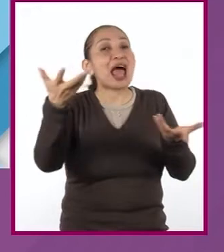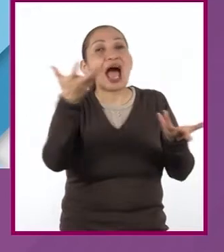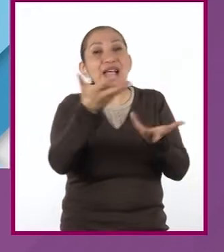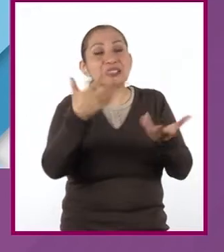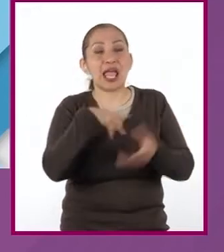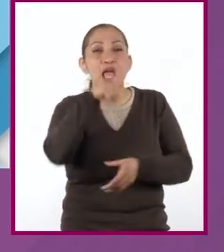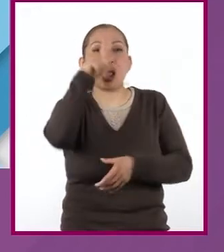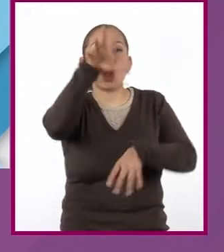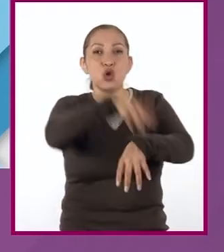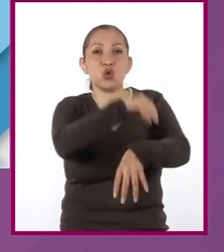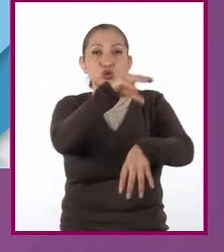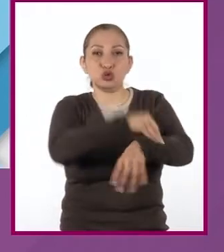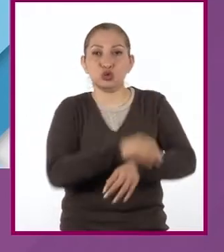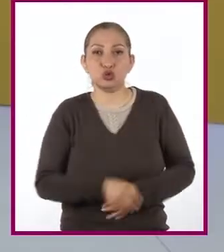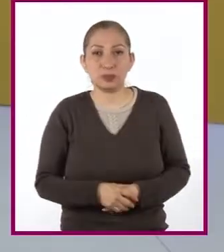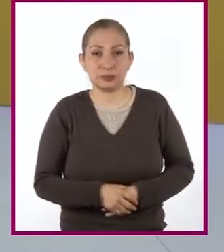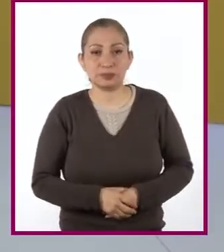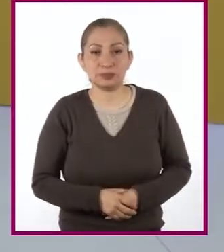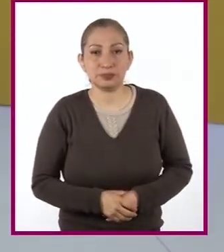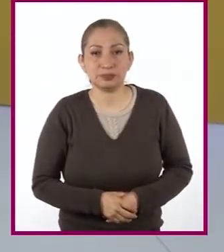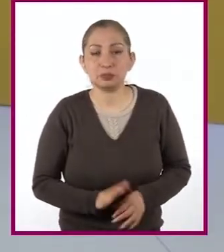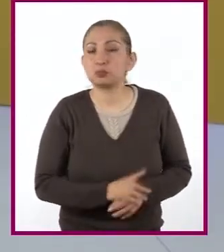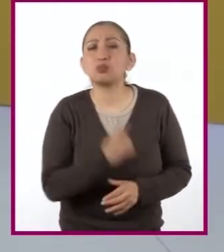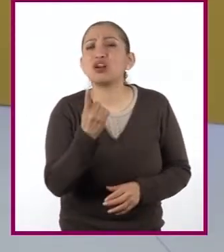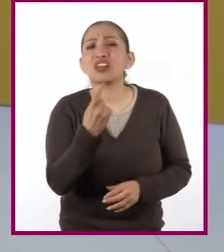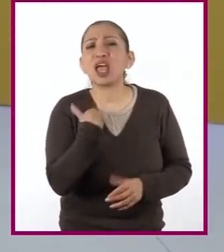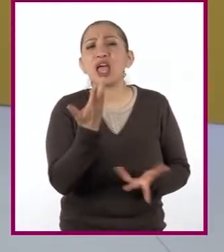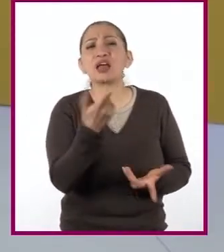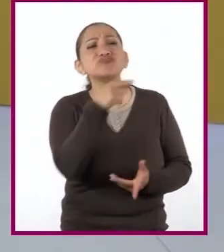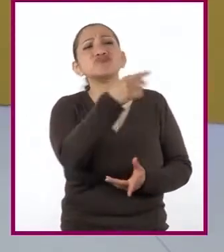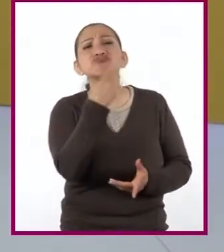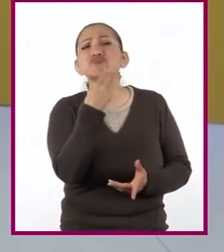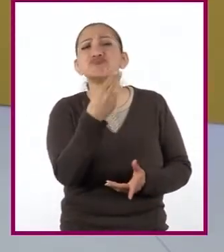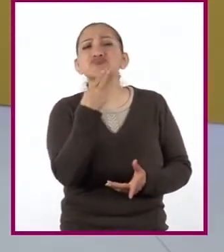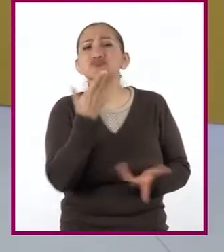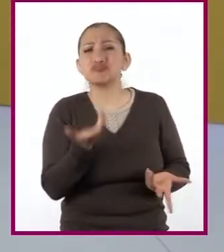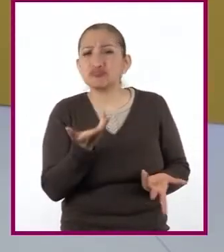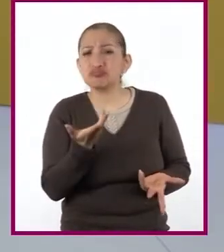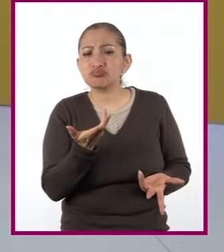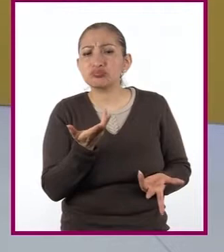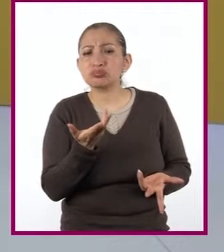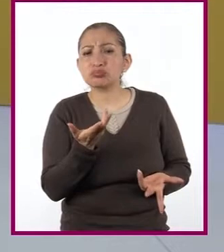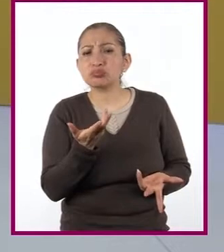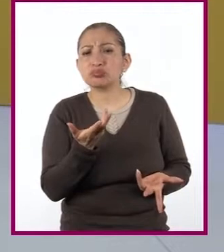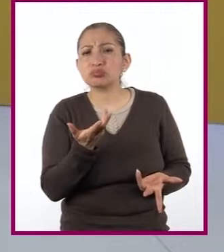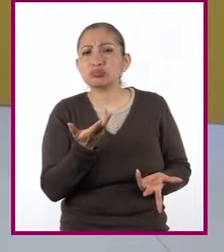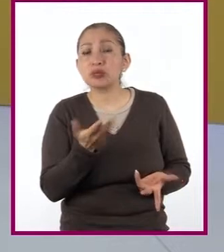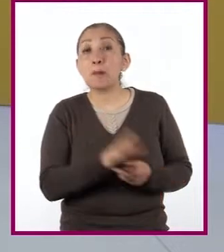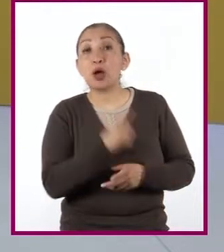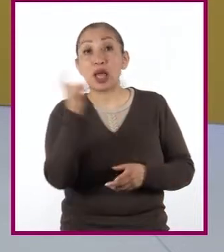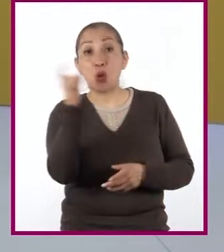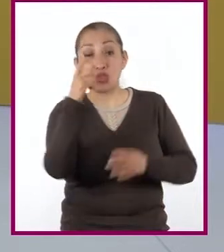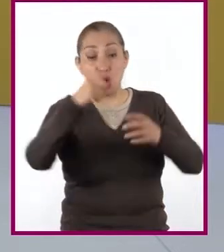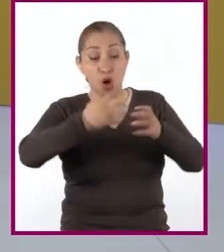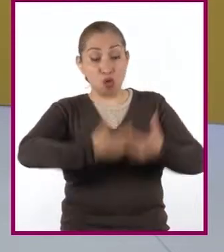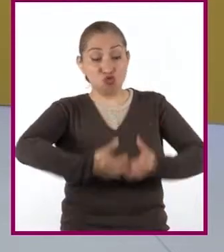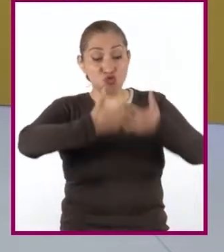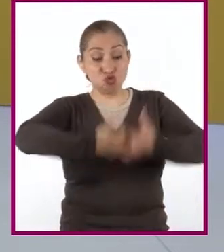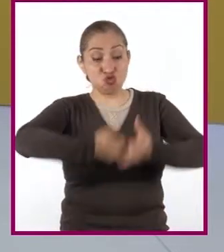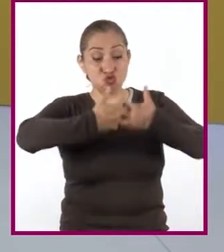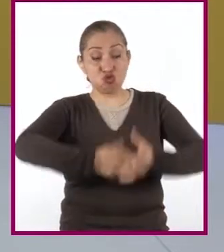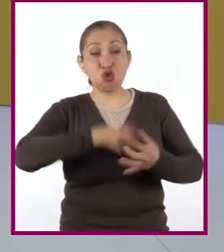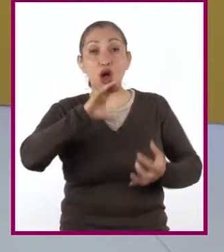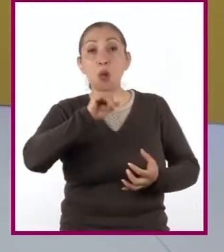de energía eléctrica. La razón de su popularidad es que al ser motores de